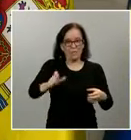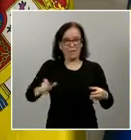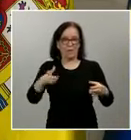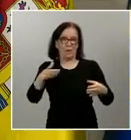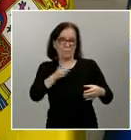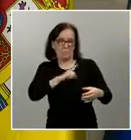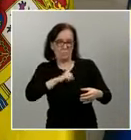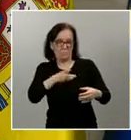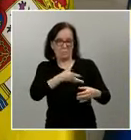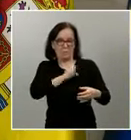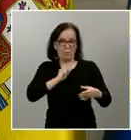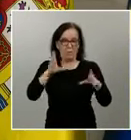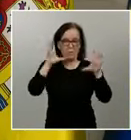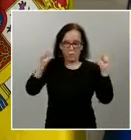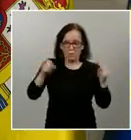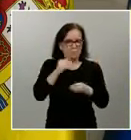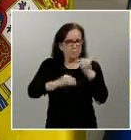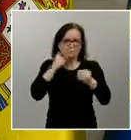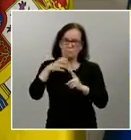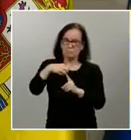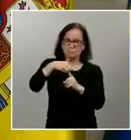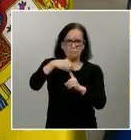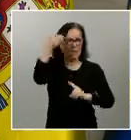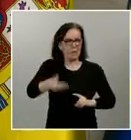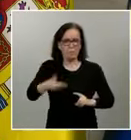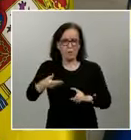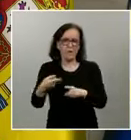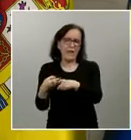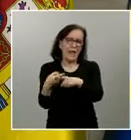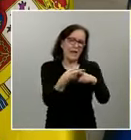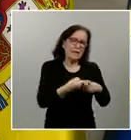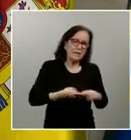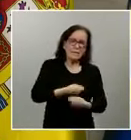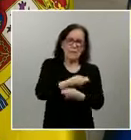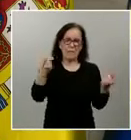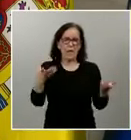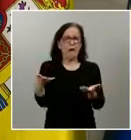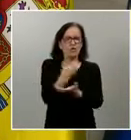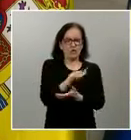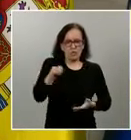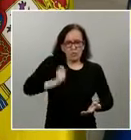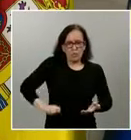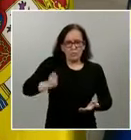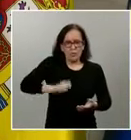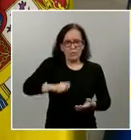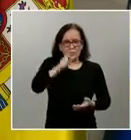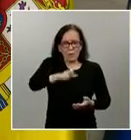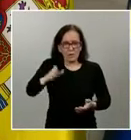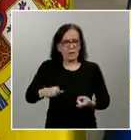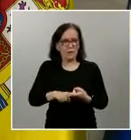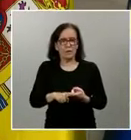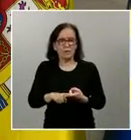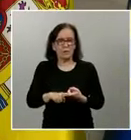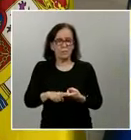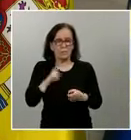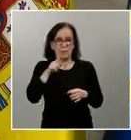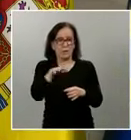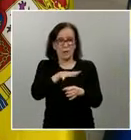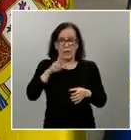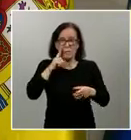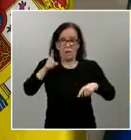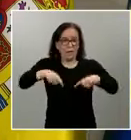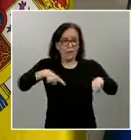que han sido piezas clave en el reparto, a todos los profesionales del ámbito del transporte público,